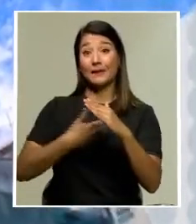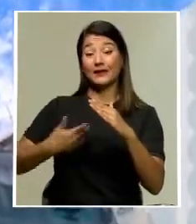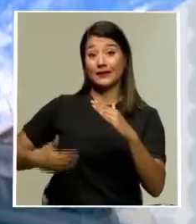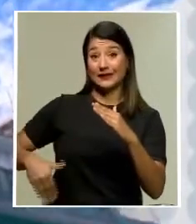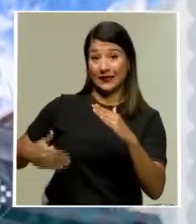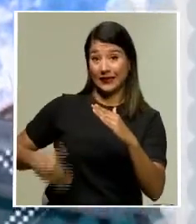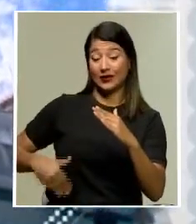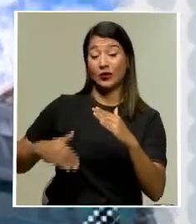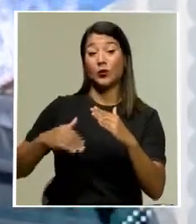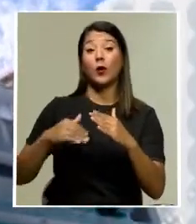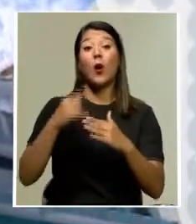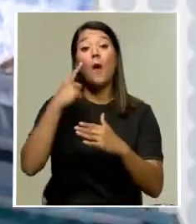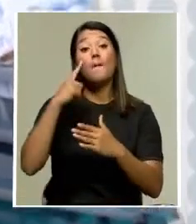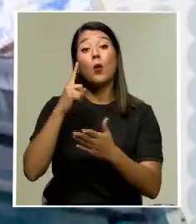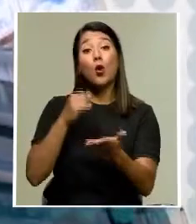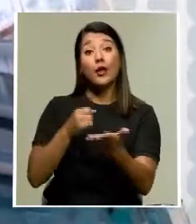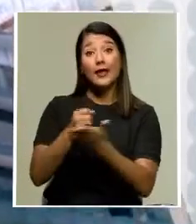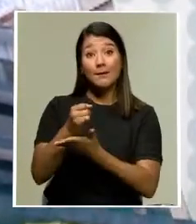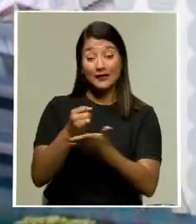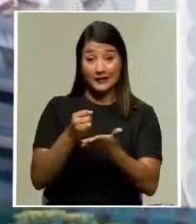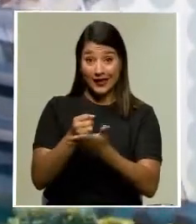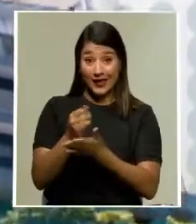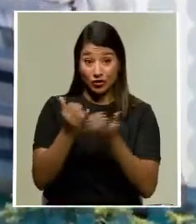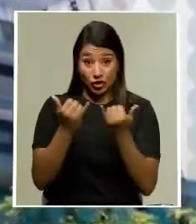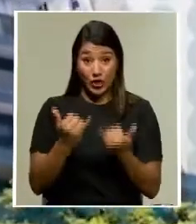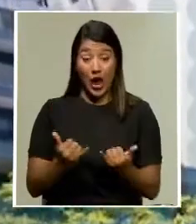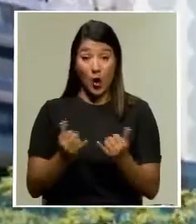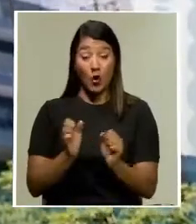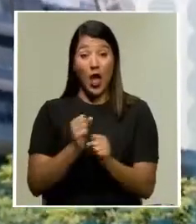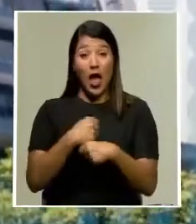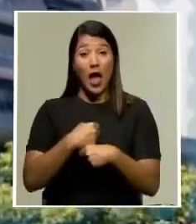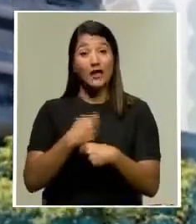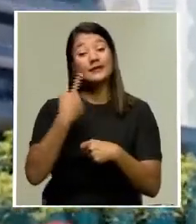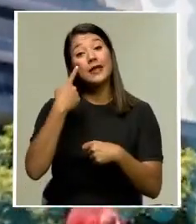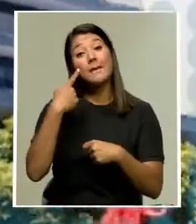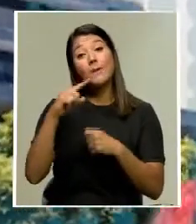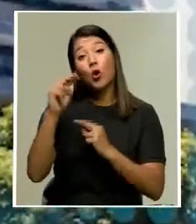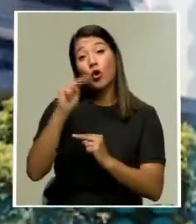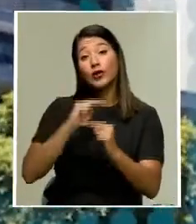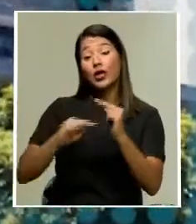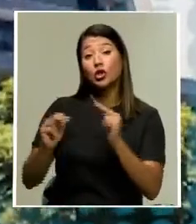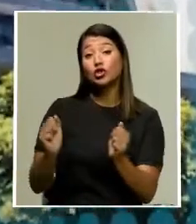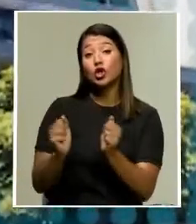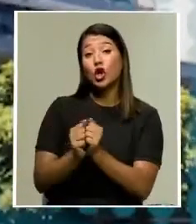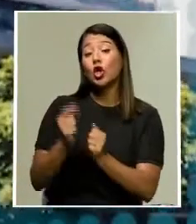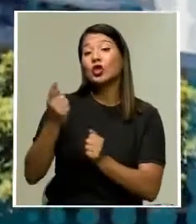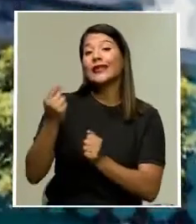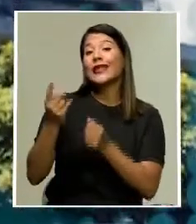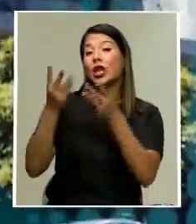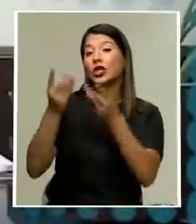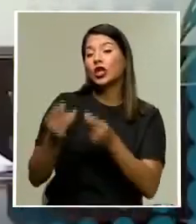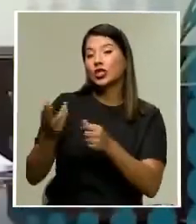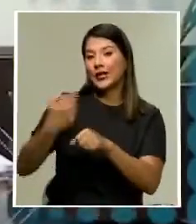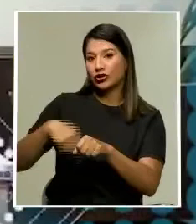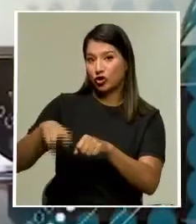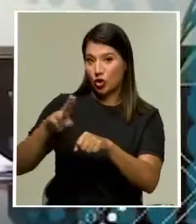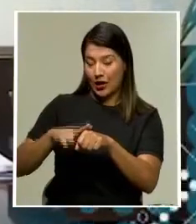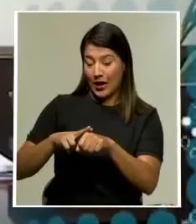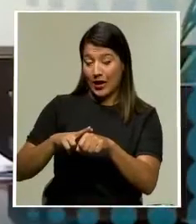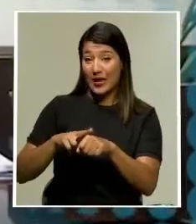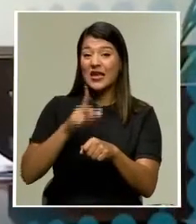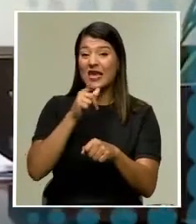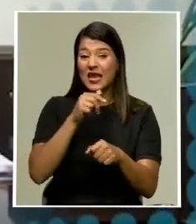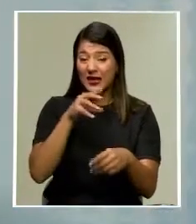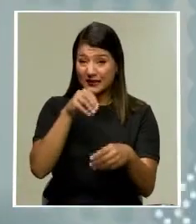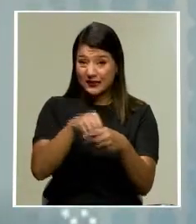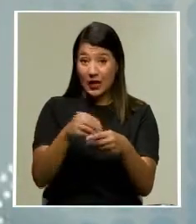esto como parte de una investigación que se sigue tras unas inversiones con dinero de la Tesorería Nacional en Bancrédito. Entre los investigados por esta causa